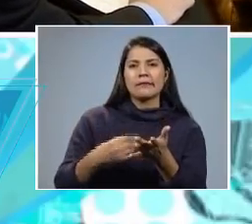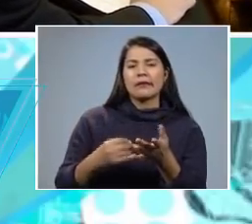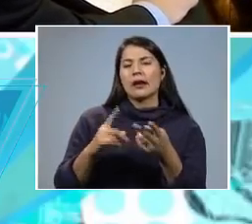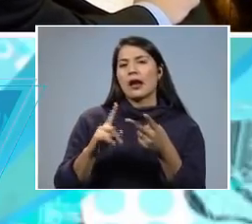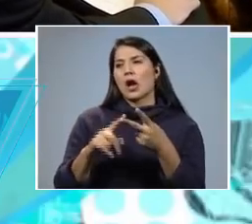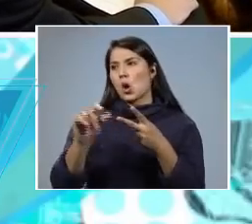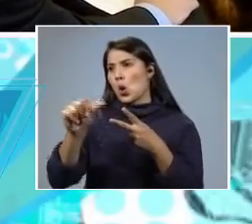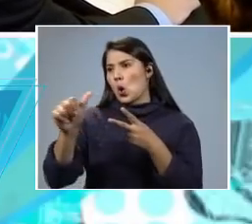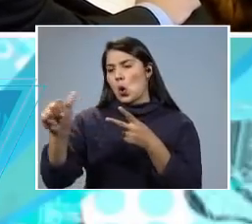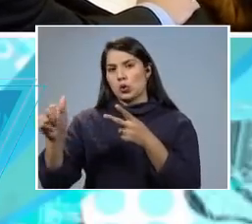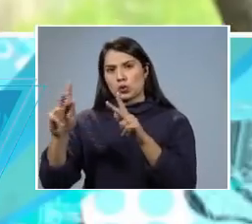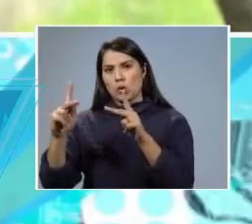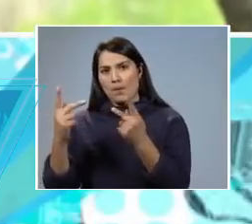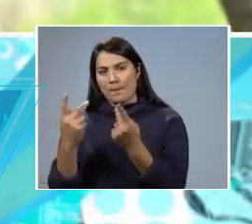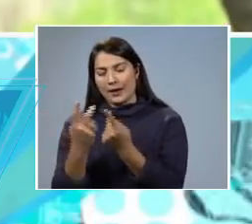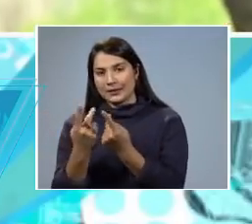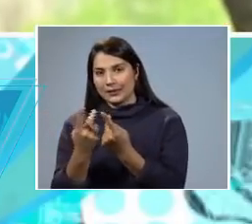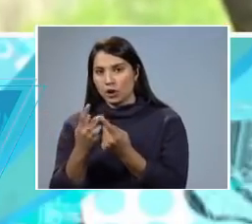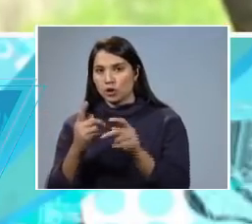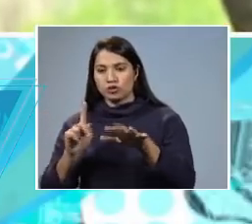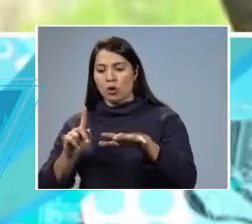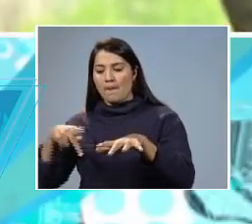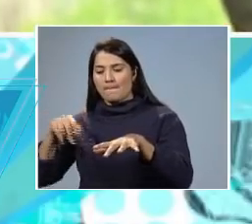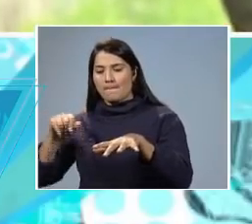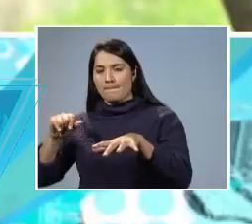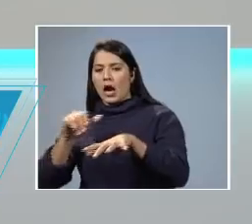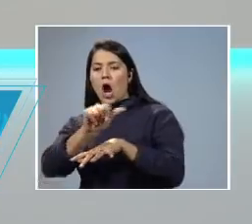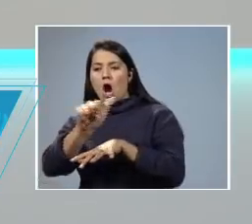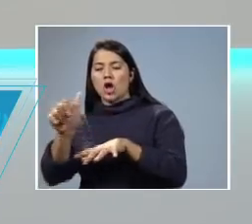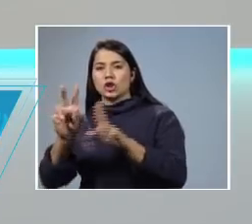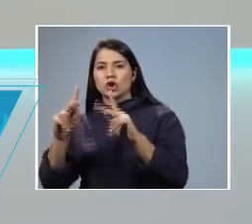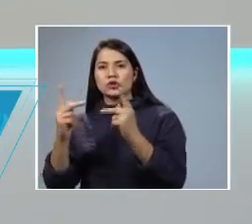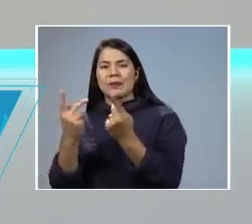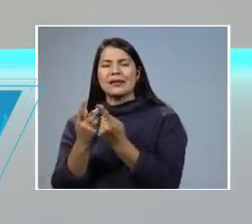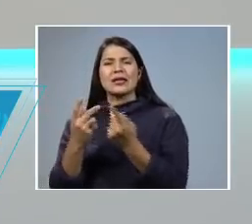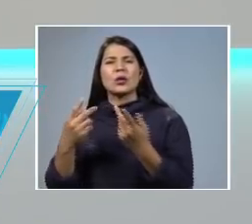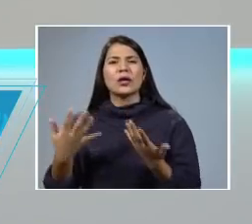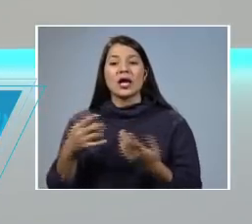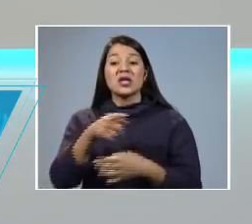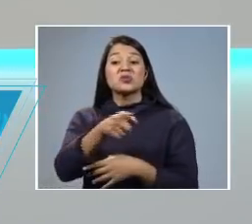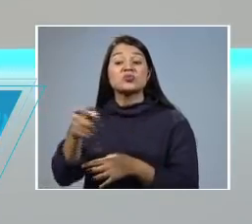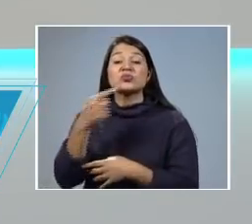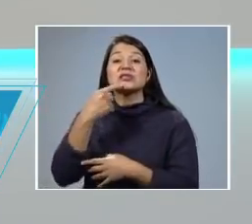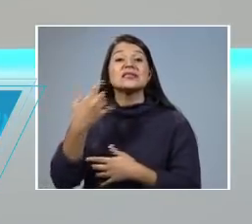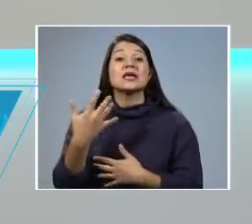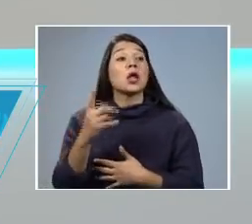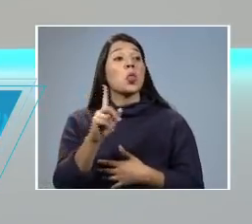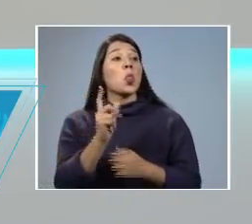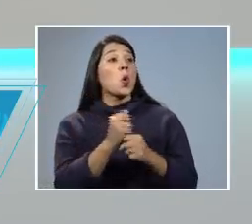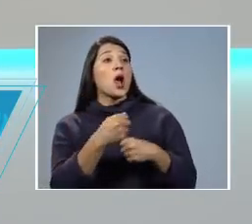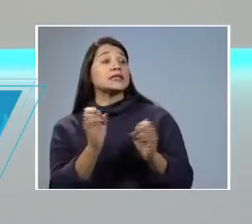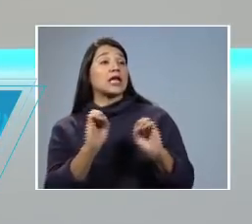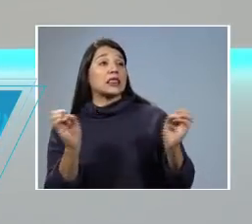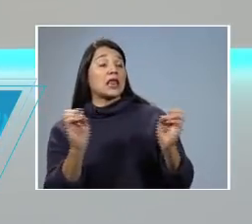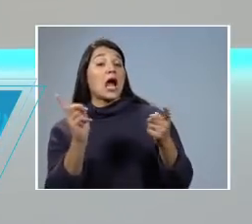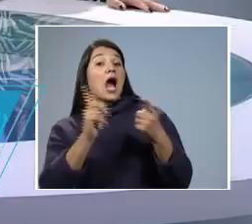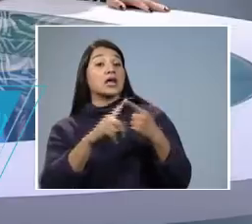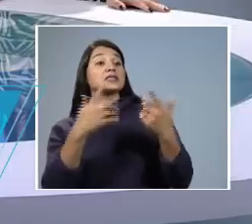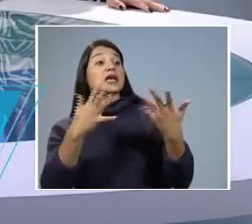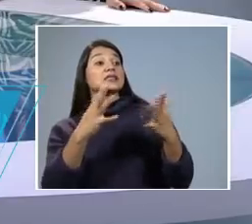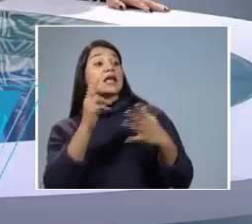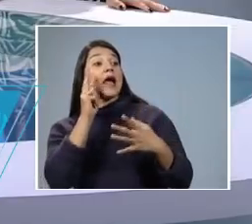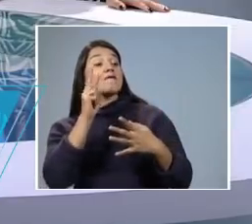los demás partidos, digamos, de oposición, ha sido básicamente que no van a actuar si no hay una muestra clara del gobierno